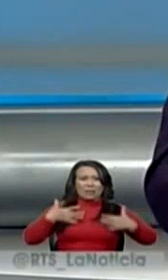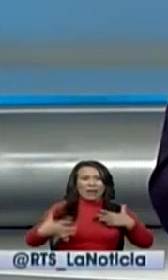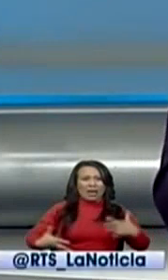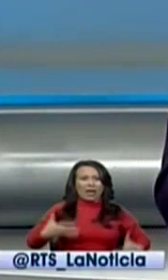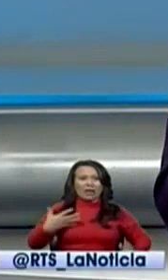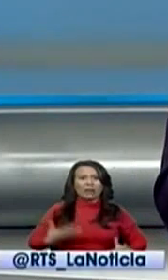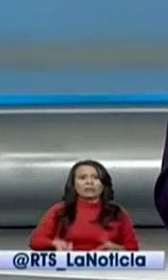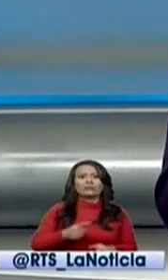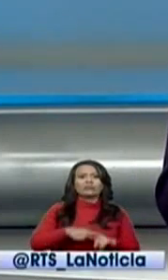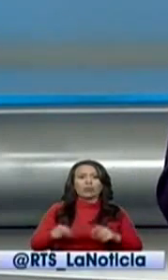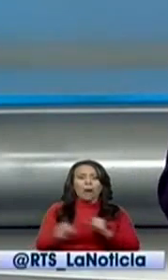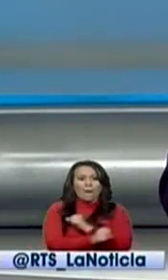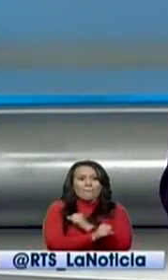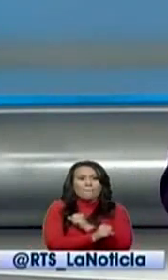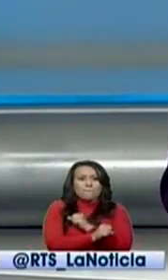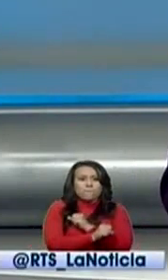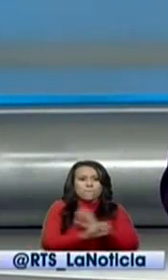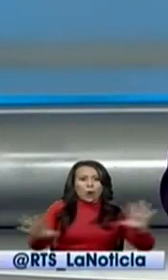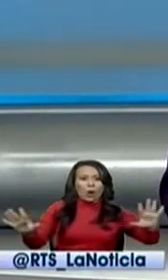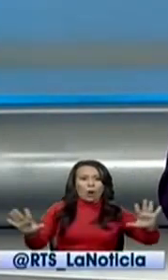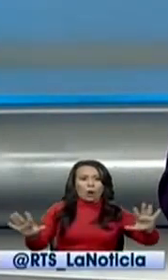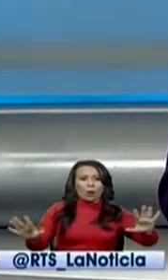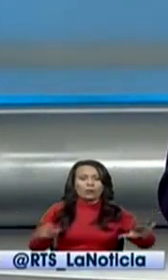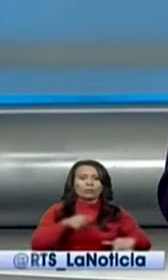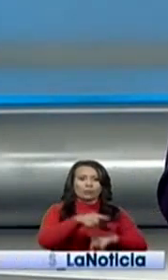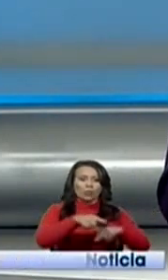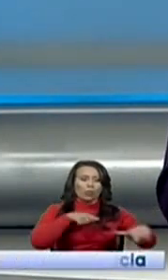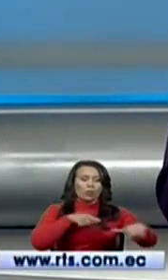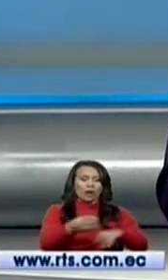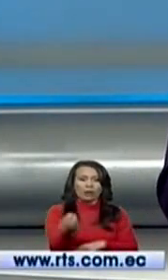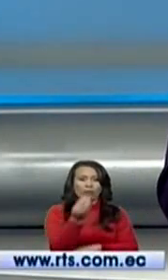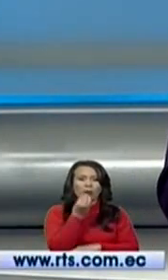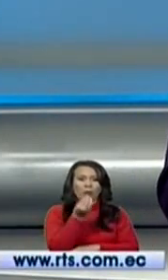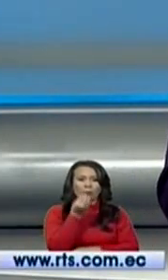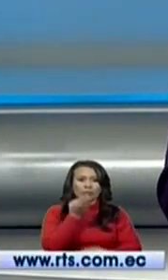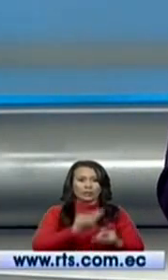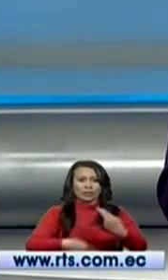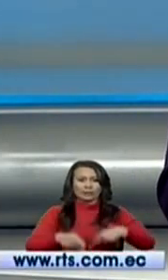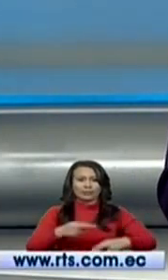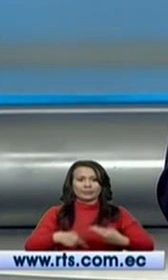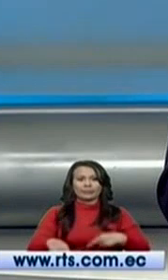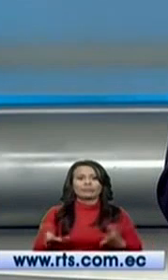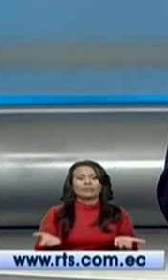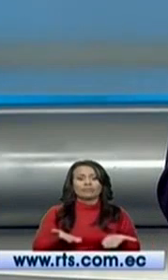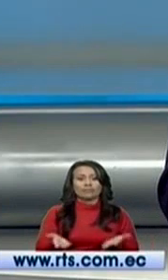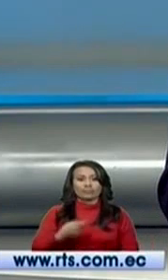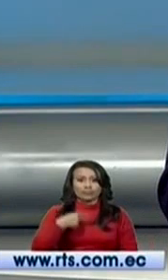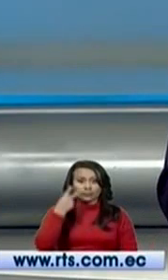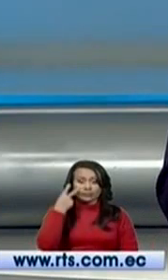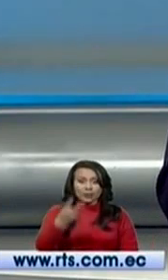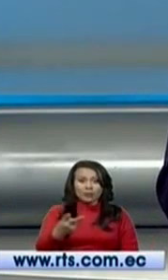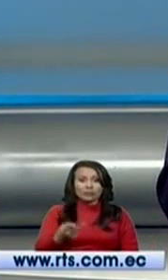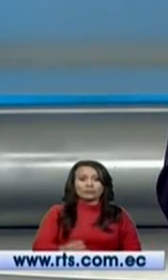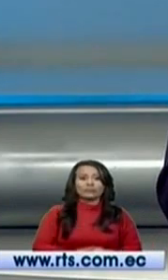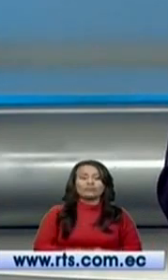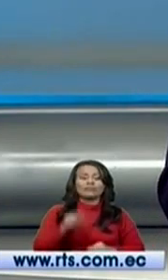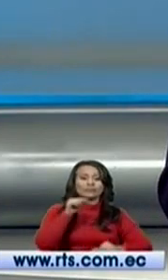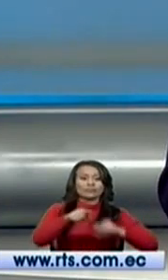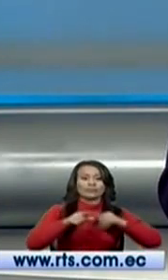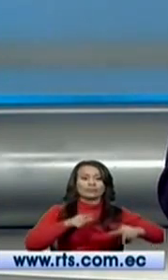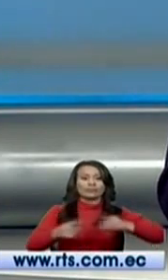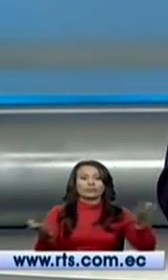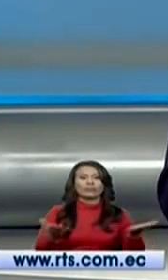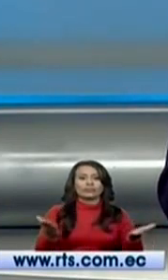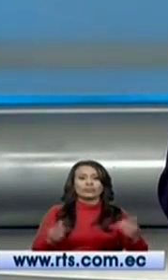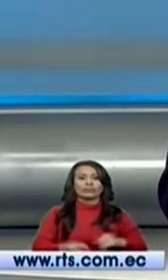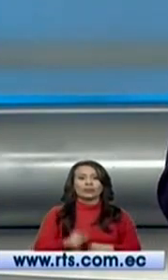una explosión al momento que abría su local de comidas. De acuerdo a lo que se ha informado, el incidente se habría generado